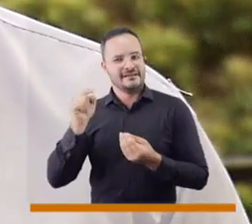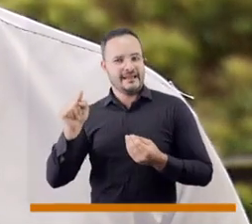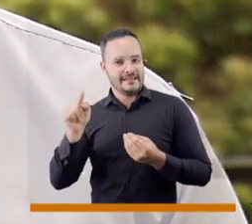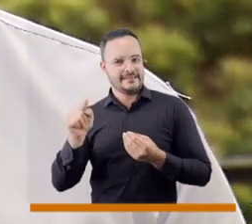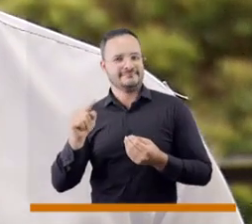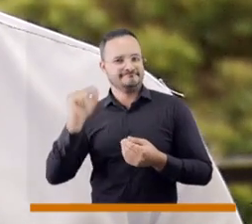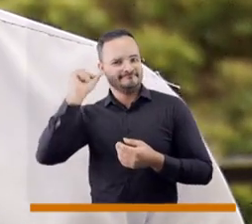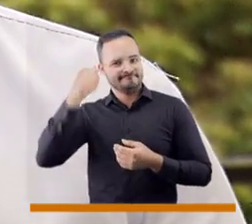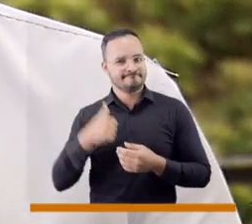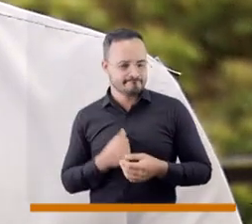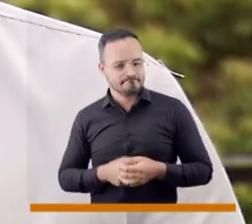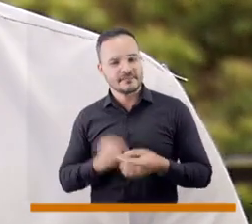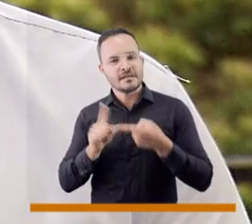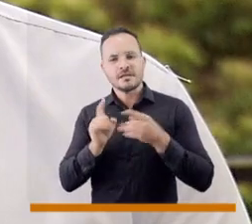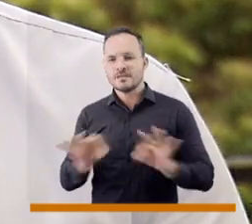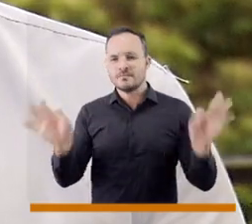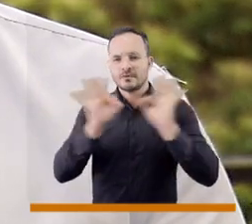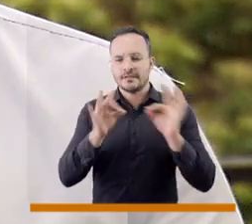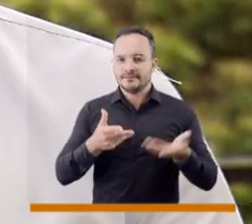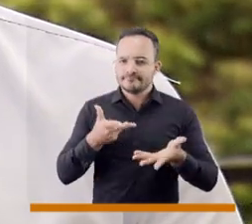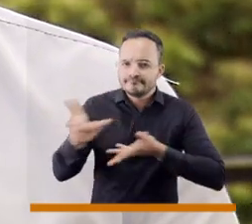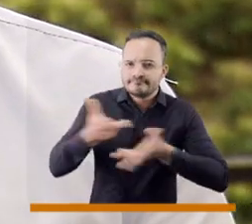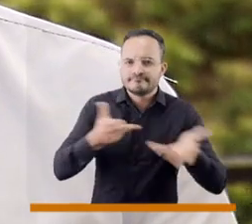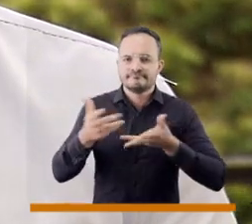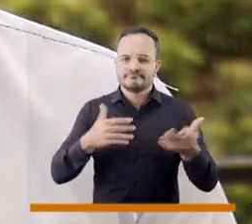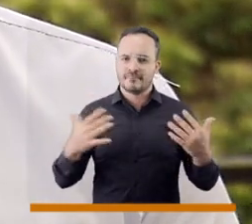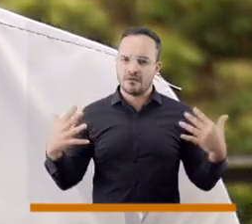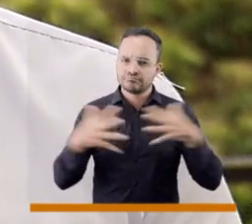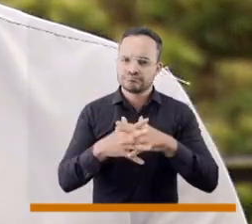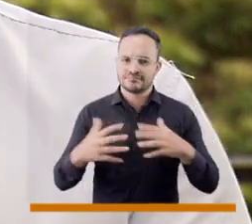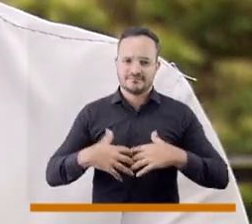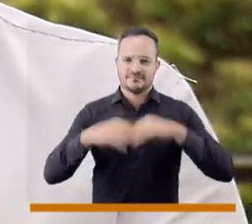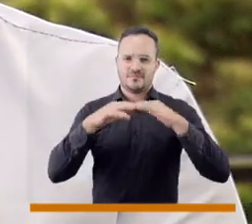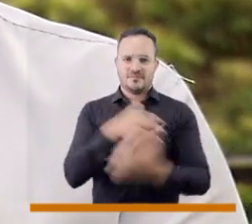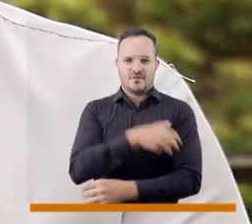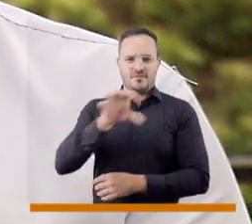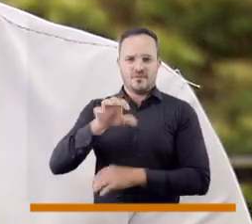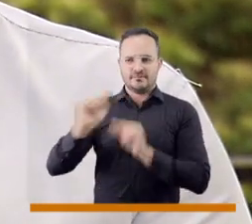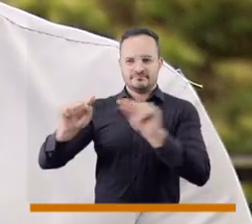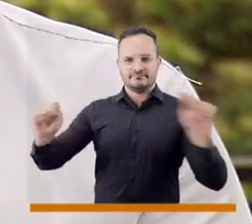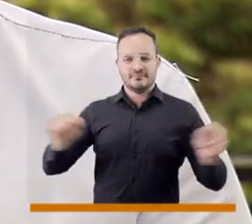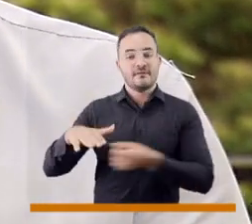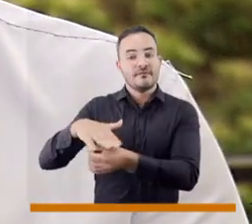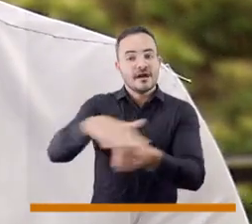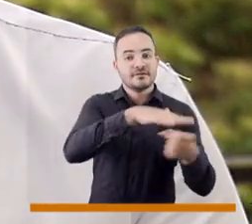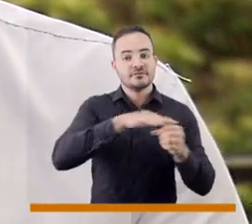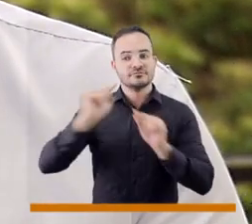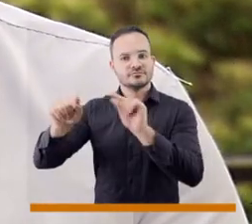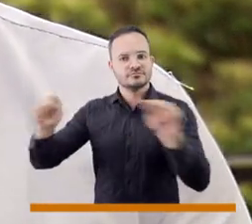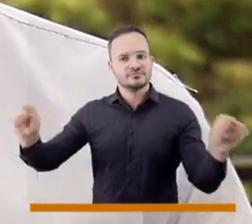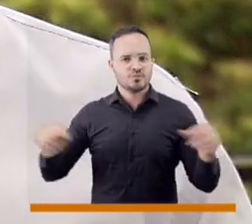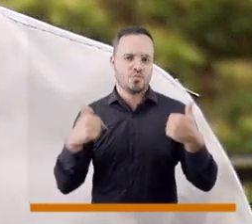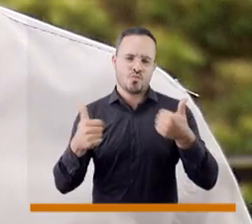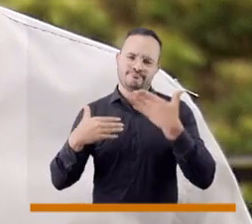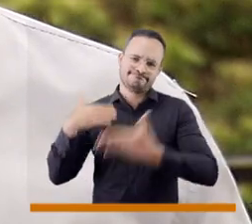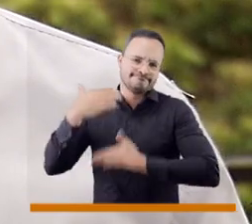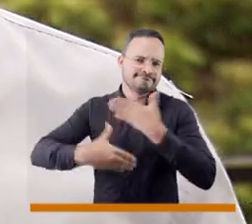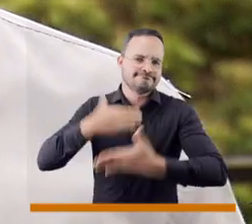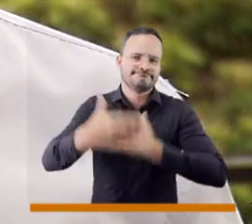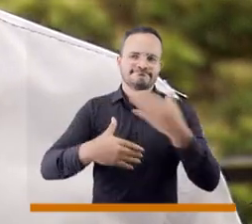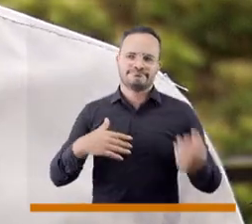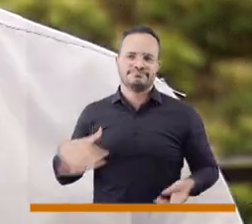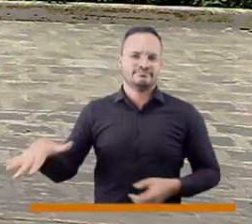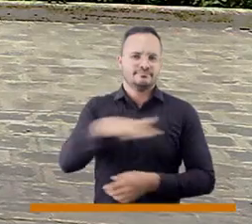Junta de Acción Comunal. La importancia de fortalecer estos espacios donde se reúnen las personas de los barrios para